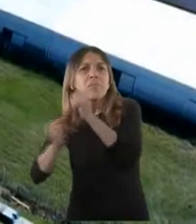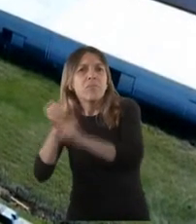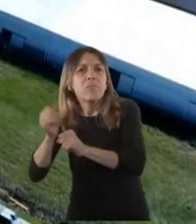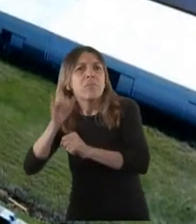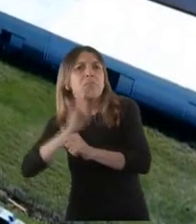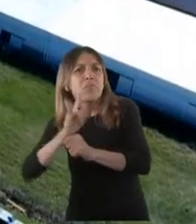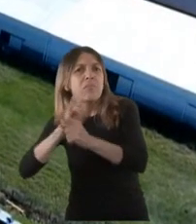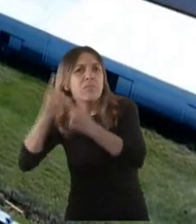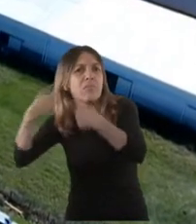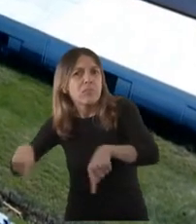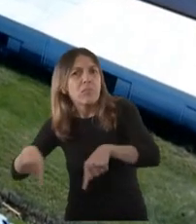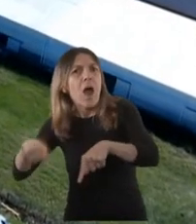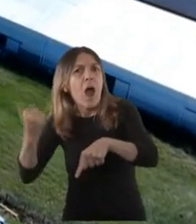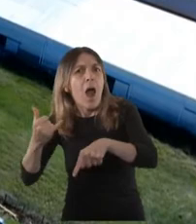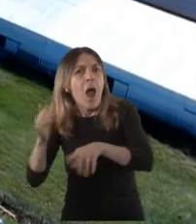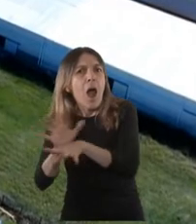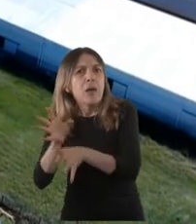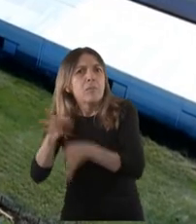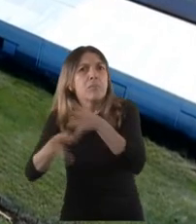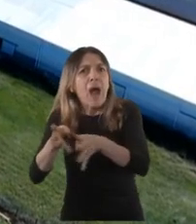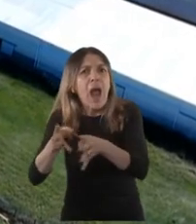productos que tienen valor agregado,